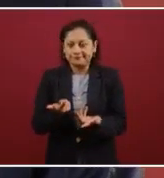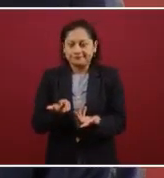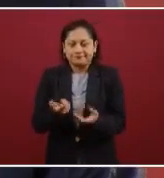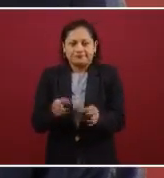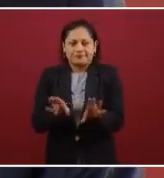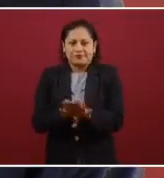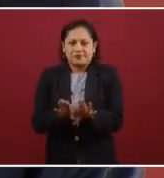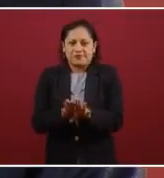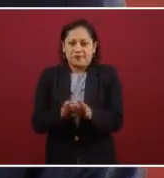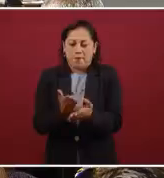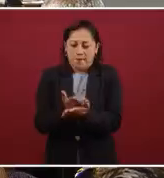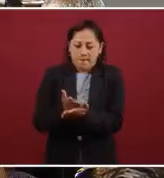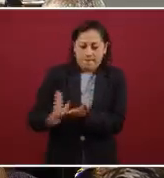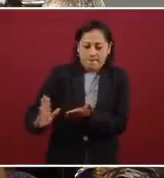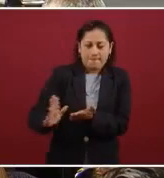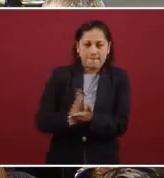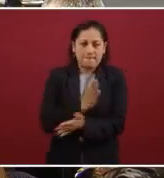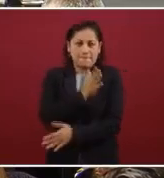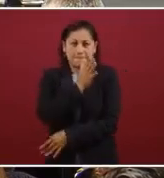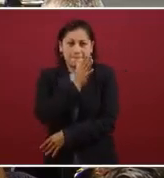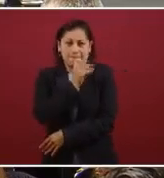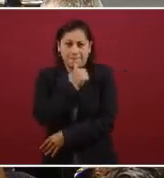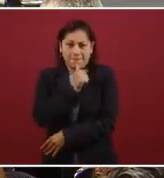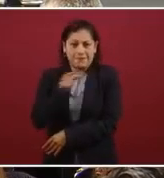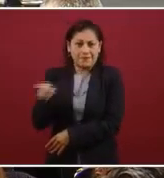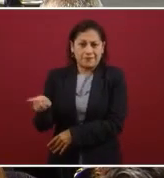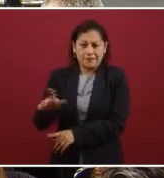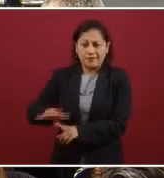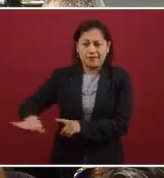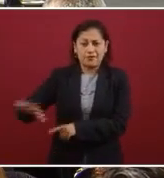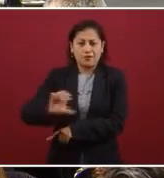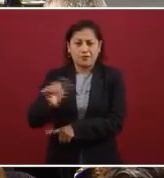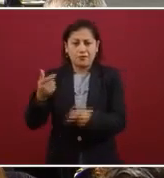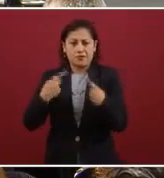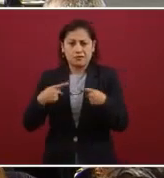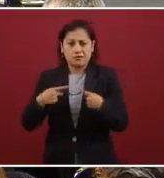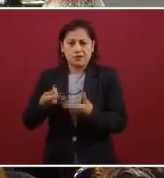ninguna garantía de seguridad para los ciudadanos.